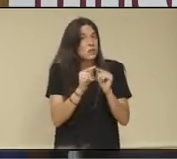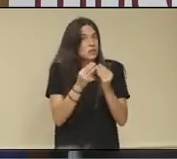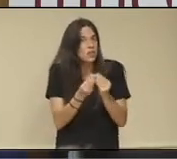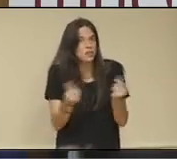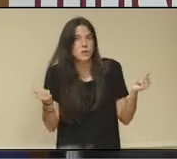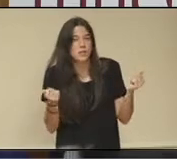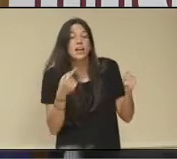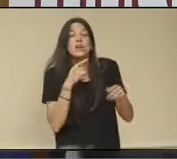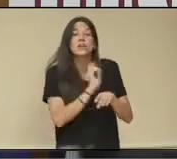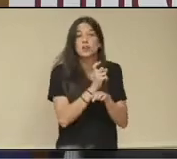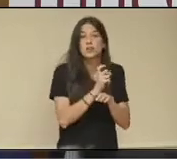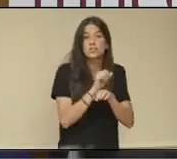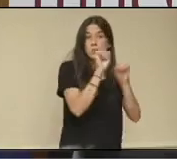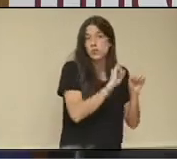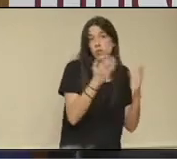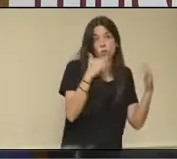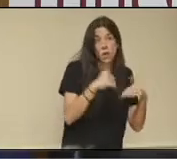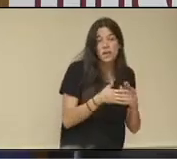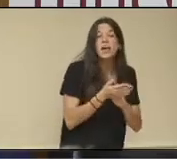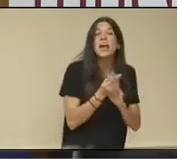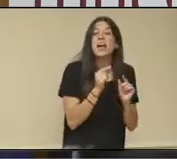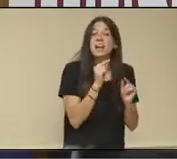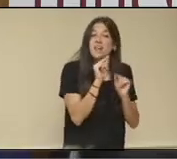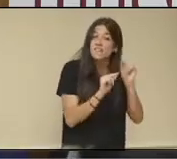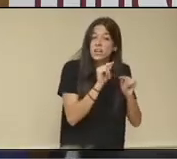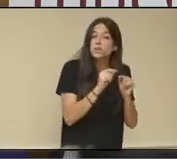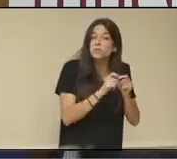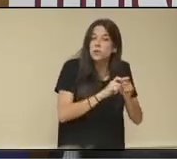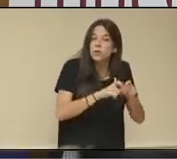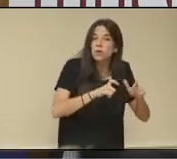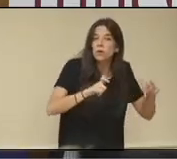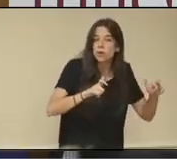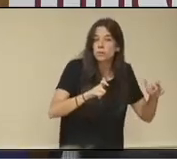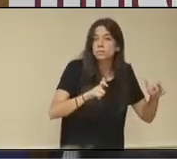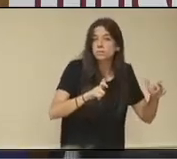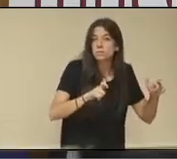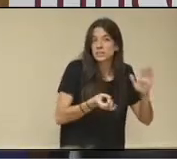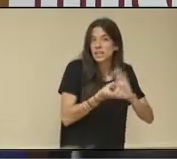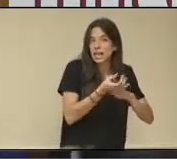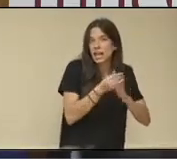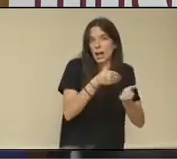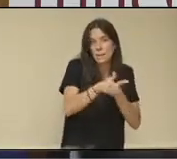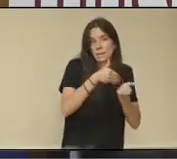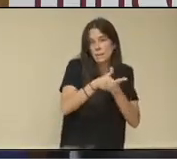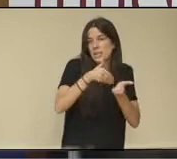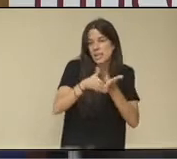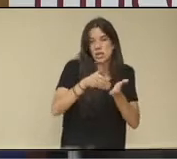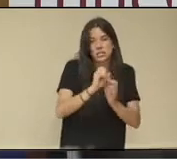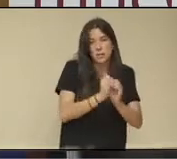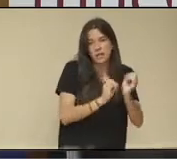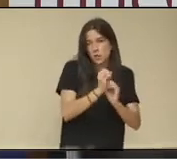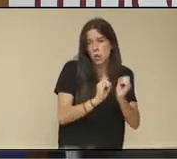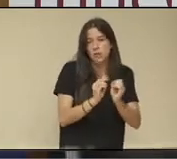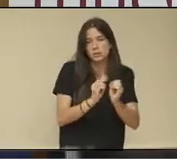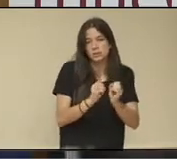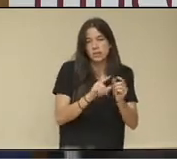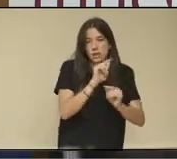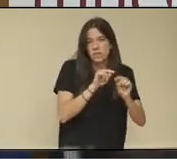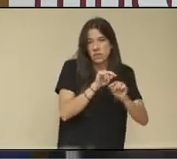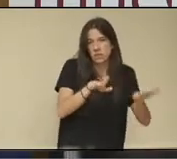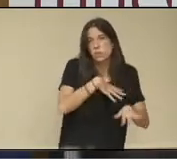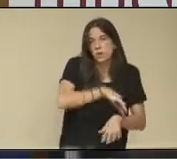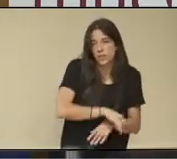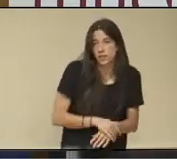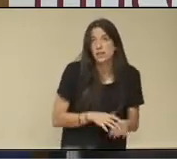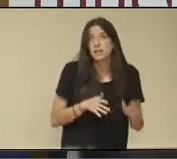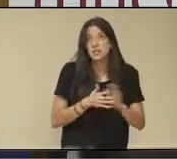el virus del desafío crece y hace pues, lo que hace un virus, millones de partículas infectivas. Es decir, esta